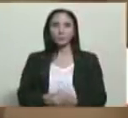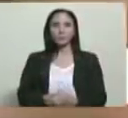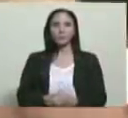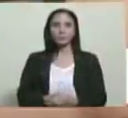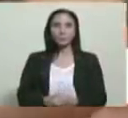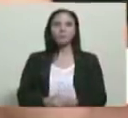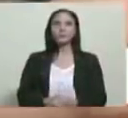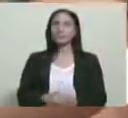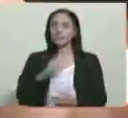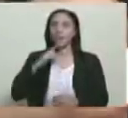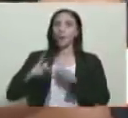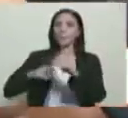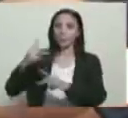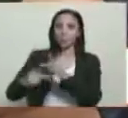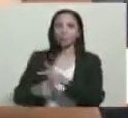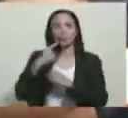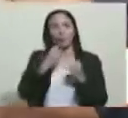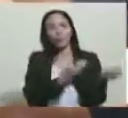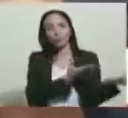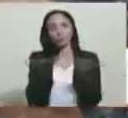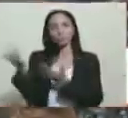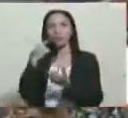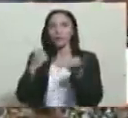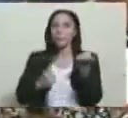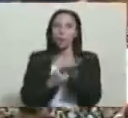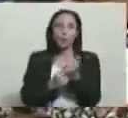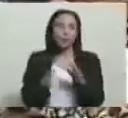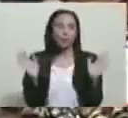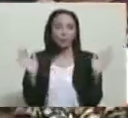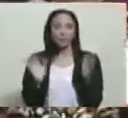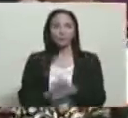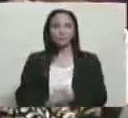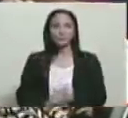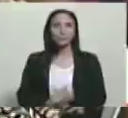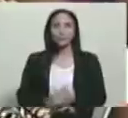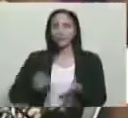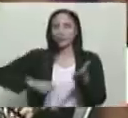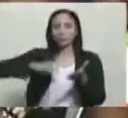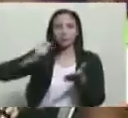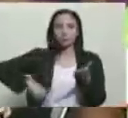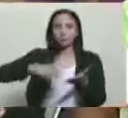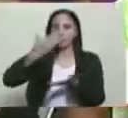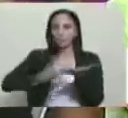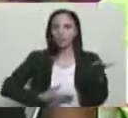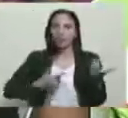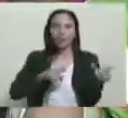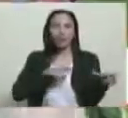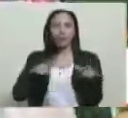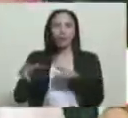para producir, vamos a darle todo el apoyo ya, de inmediato, Pedro.